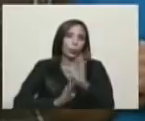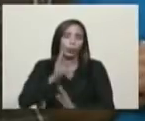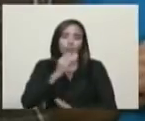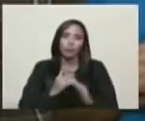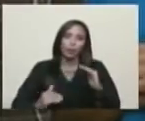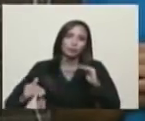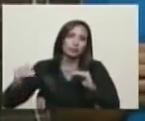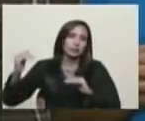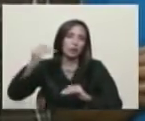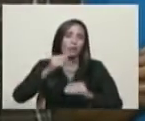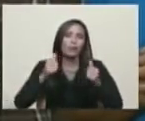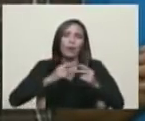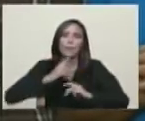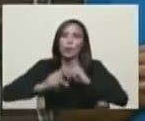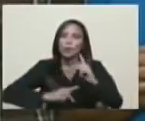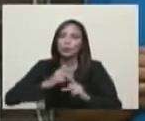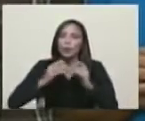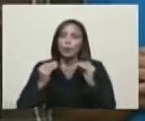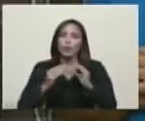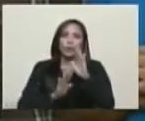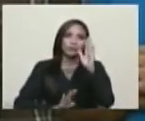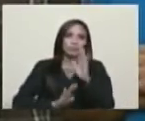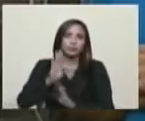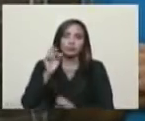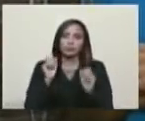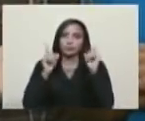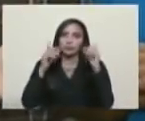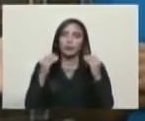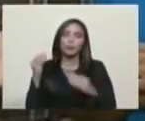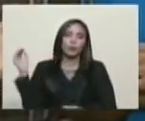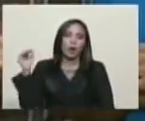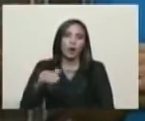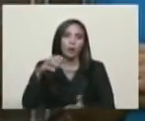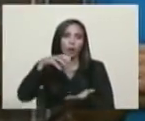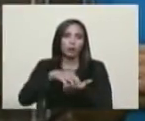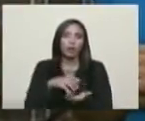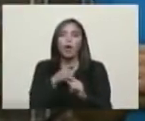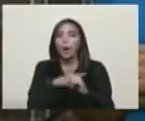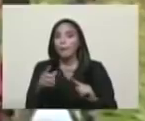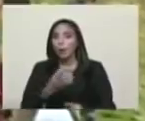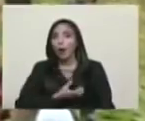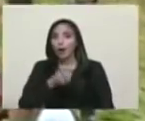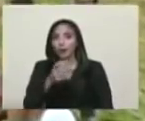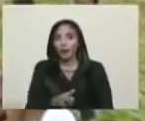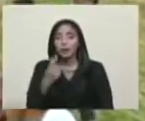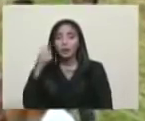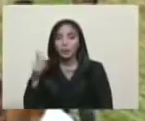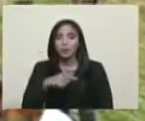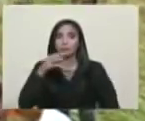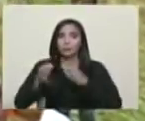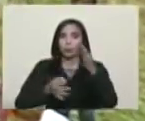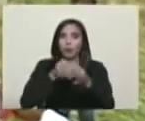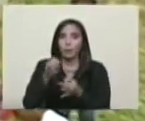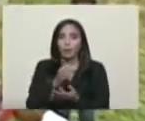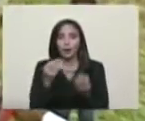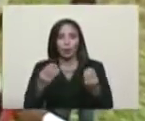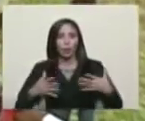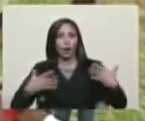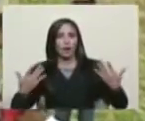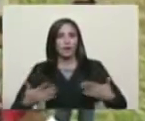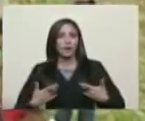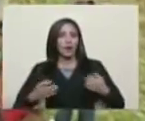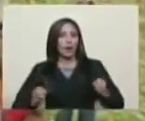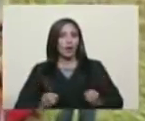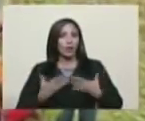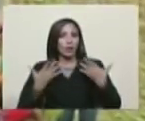una capacidad productiva impresionante en el estado de Aragua. Pero el alcalde Daniel Perdomo también nos va a dar unas palabras de ese entusiasmo, de